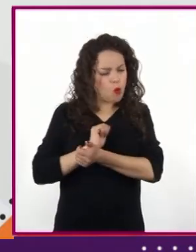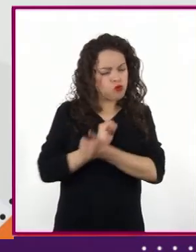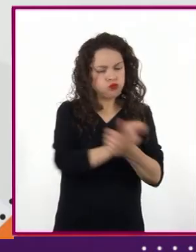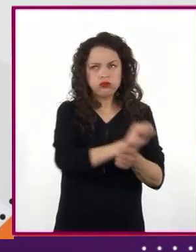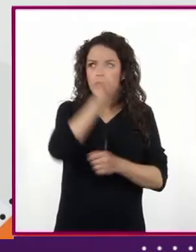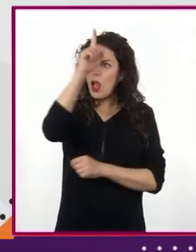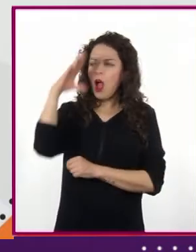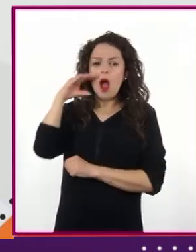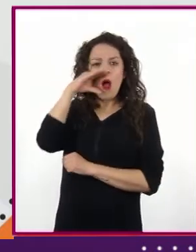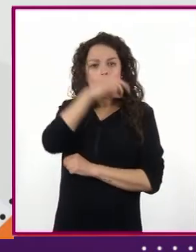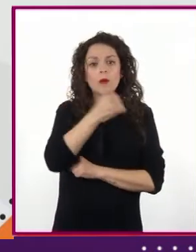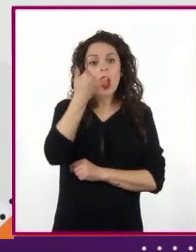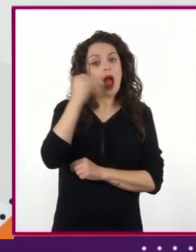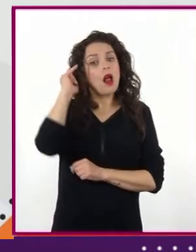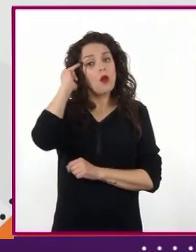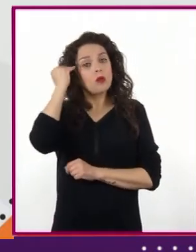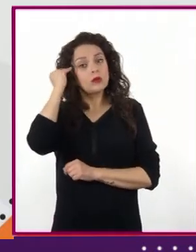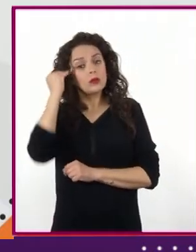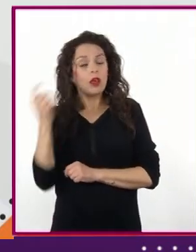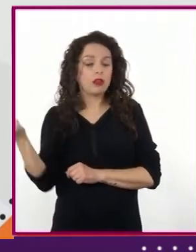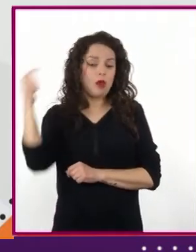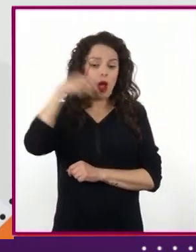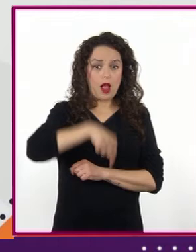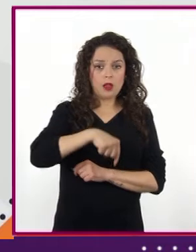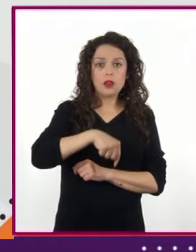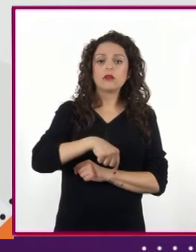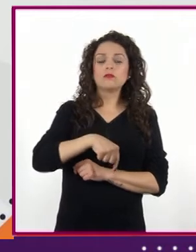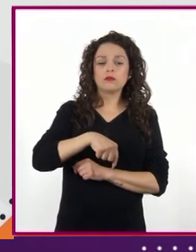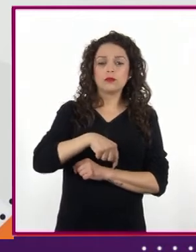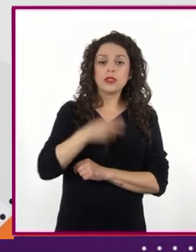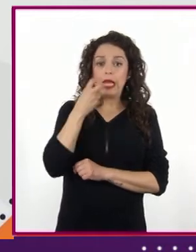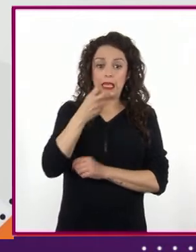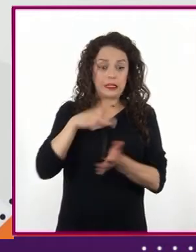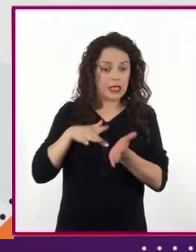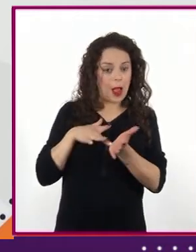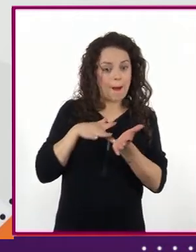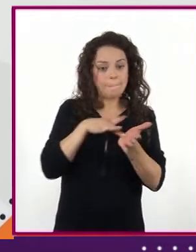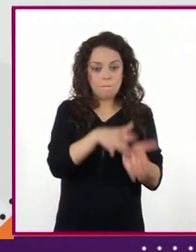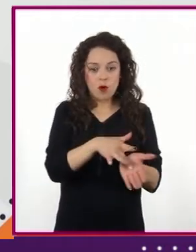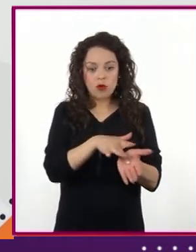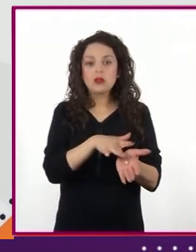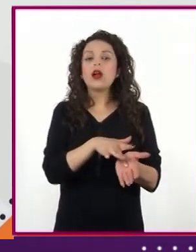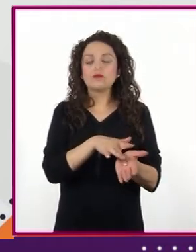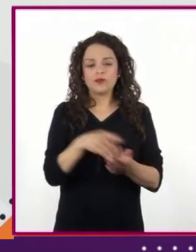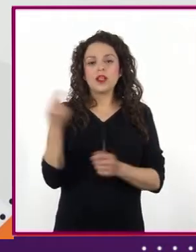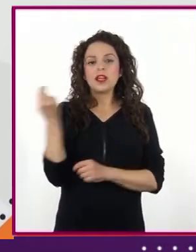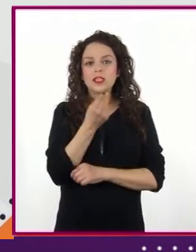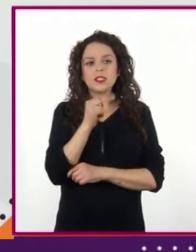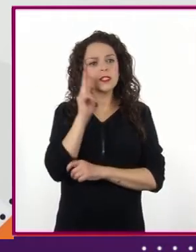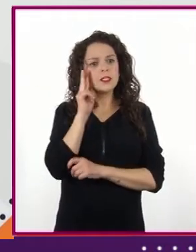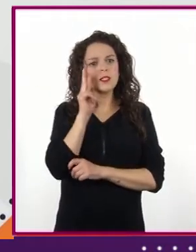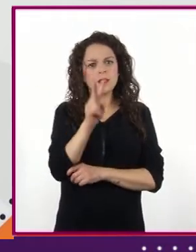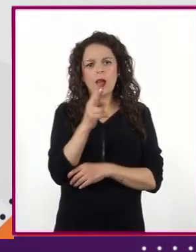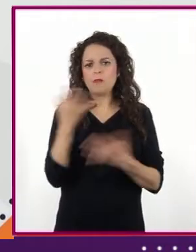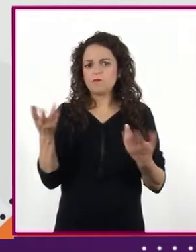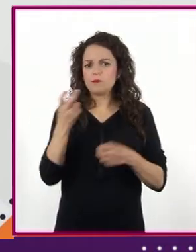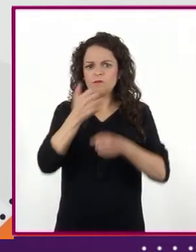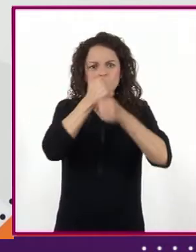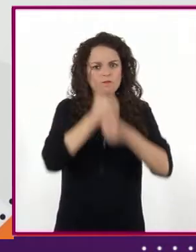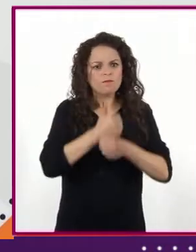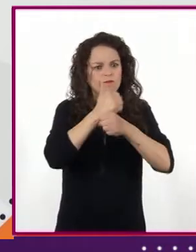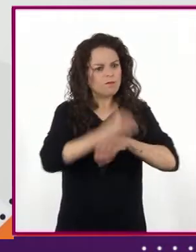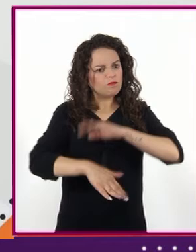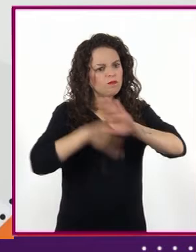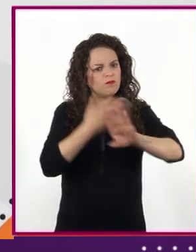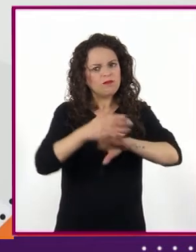los indios en América. Apoyado en la razón, trató de demostrar la irracionalidad de la violencia ejercida contra